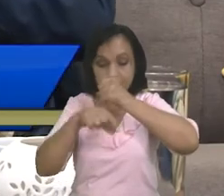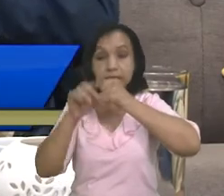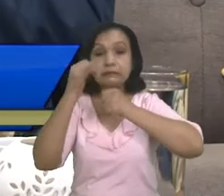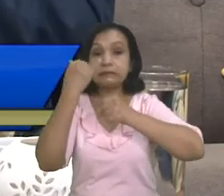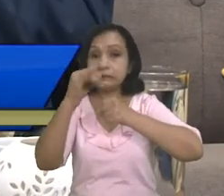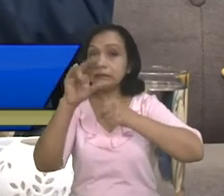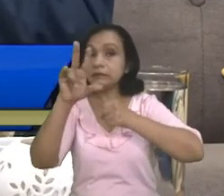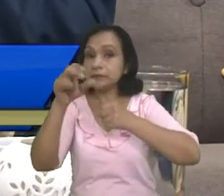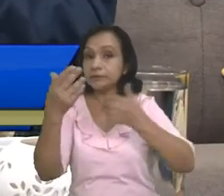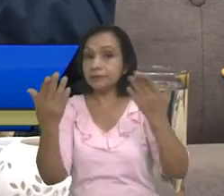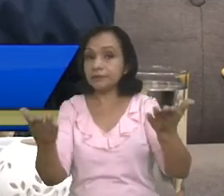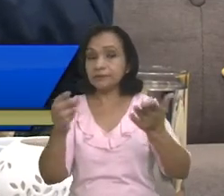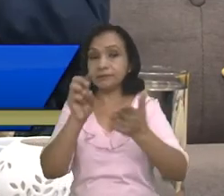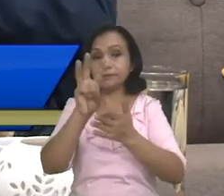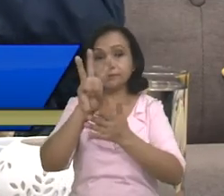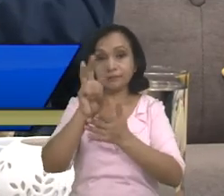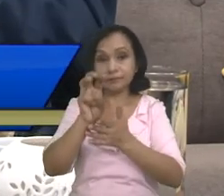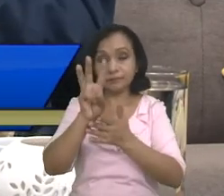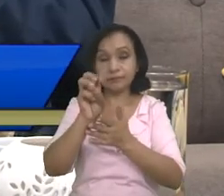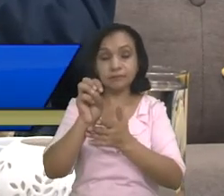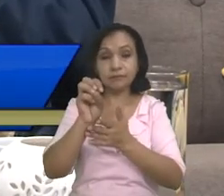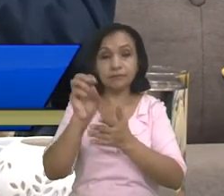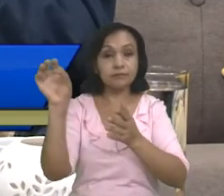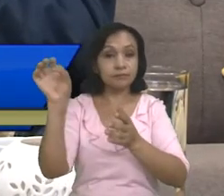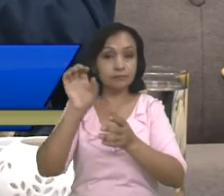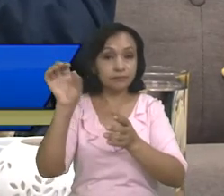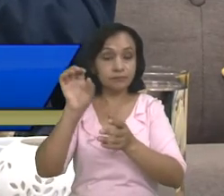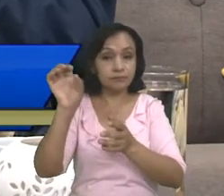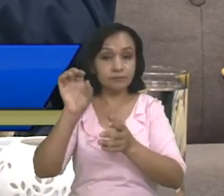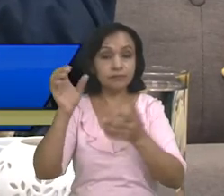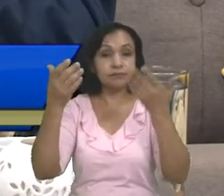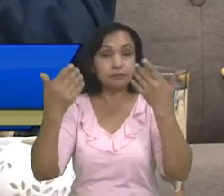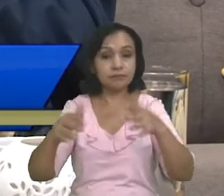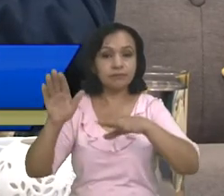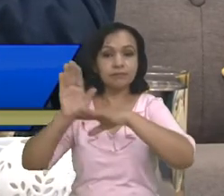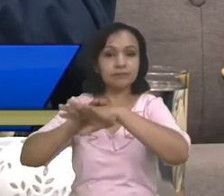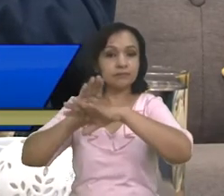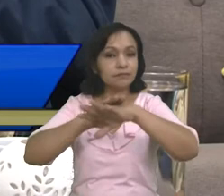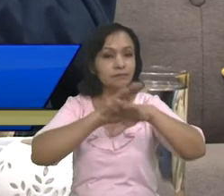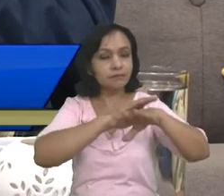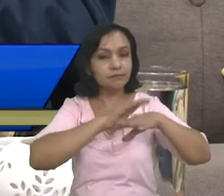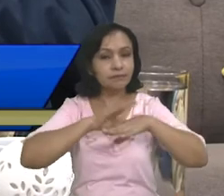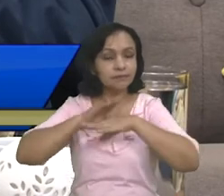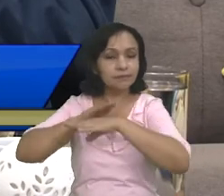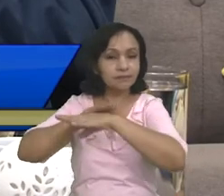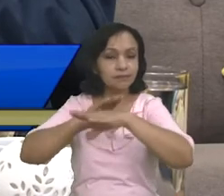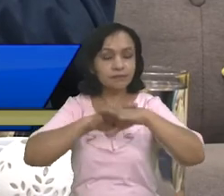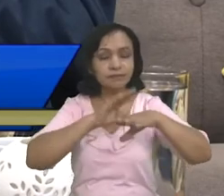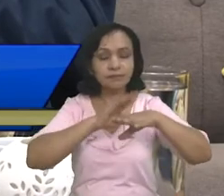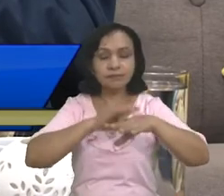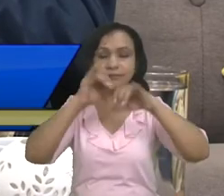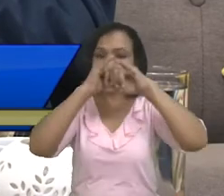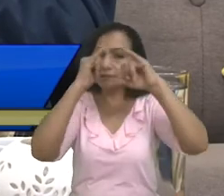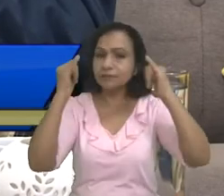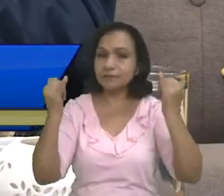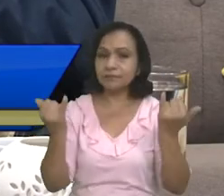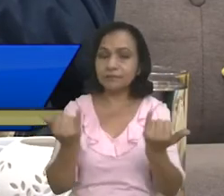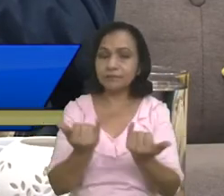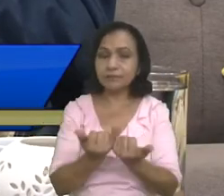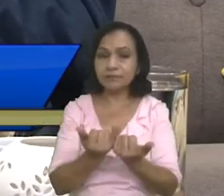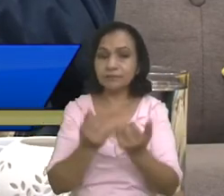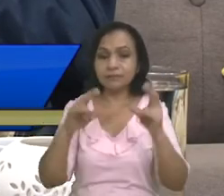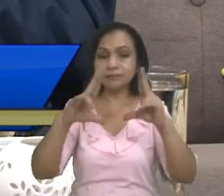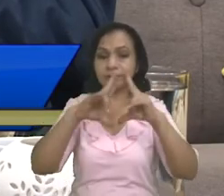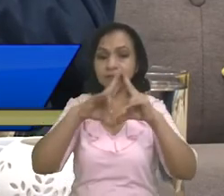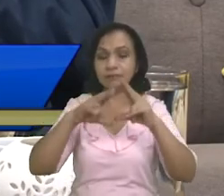desde el 30 de enero que se notifica que es una alerta sanitaria internacional nosotros